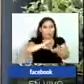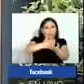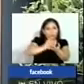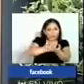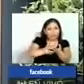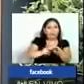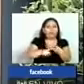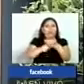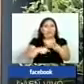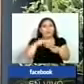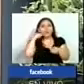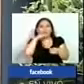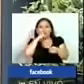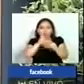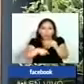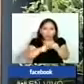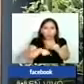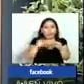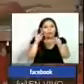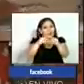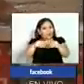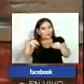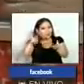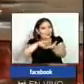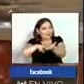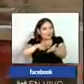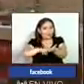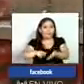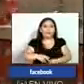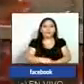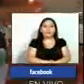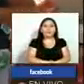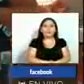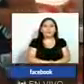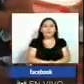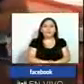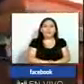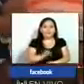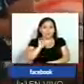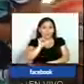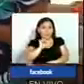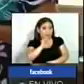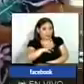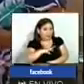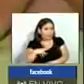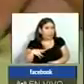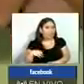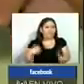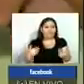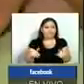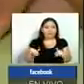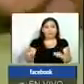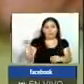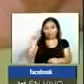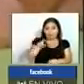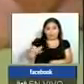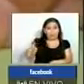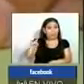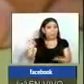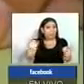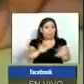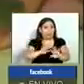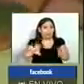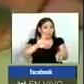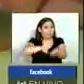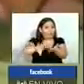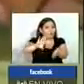De tomate De chile Ahora esta familia Ya tiene varias semanas Sin gastar Ni